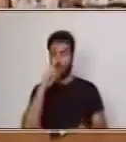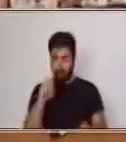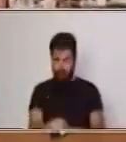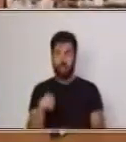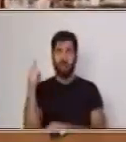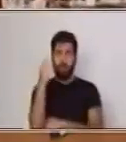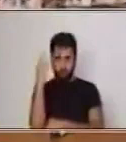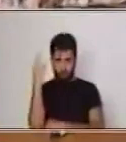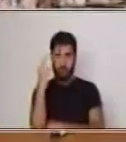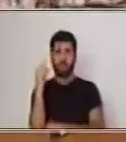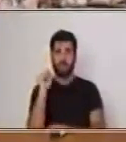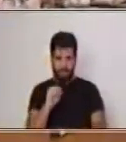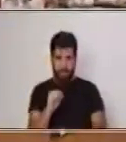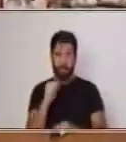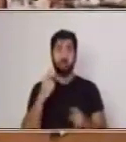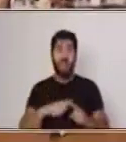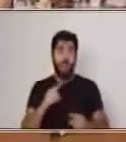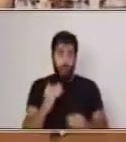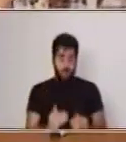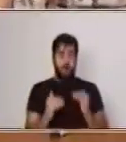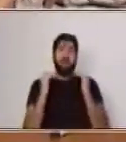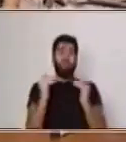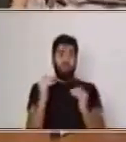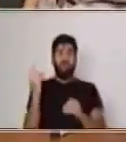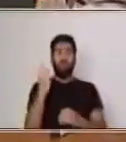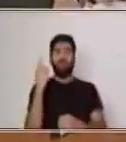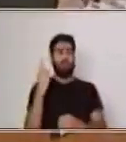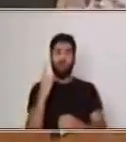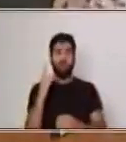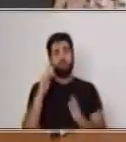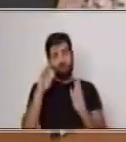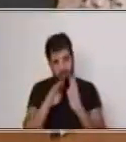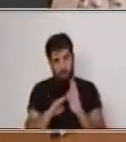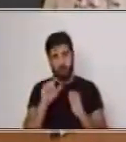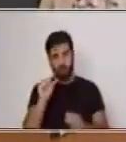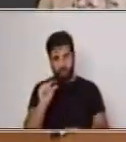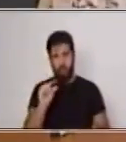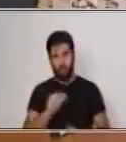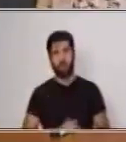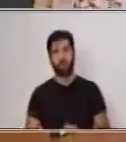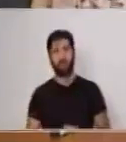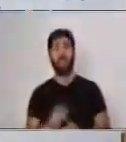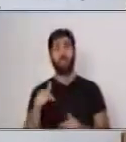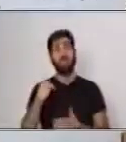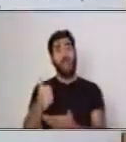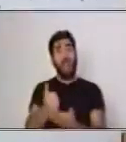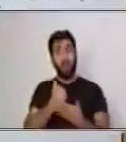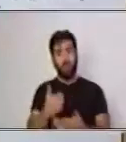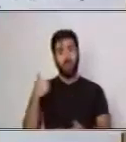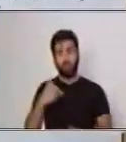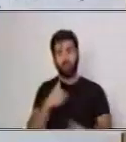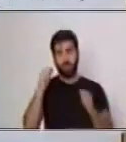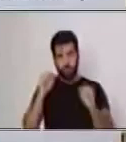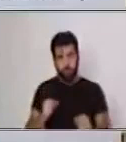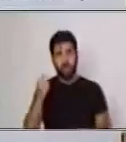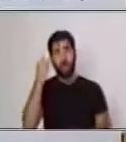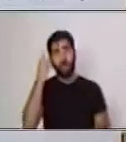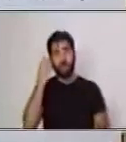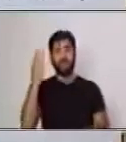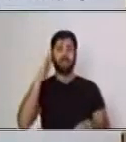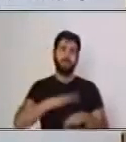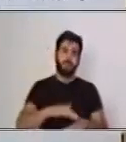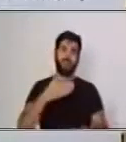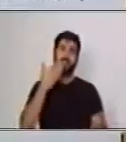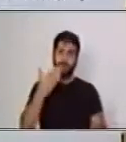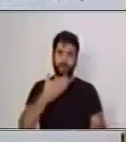Tienen un poquito de importancia menos que la principal, pero nos ayudan a comprender con más